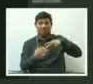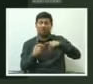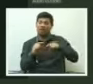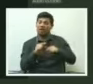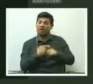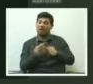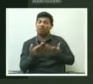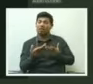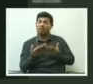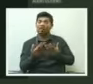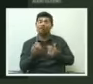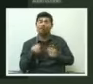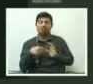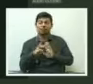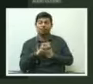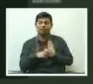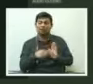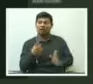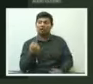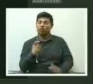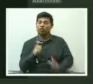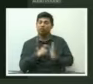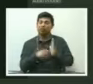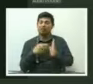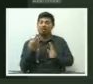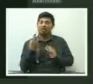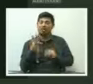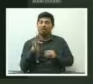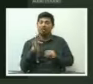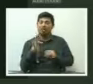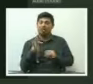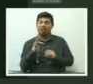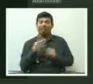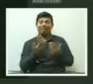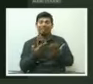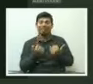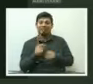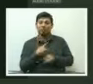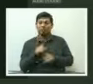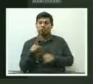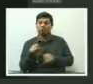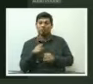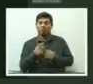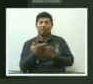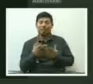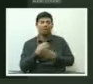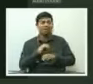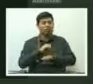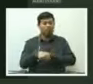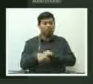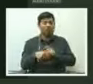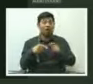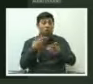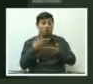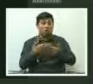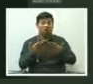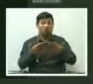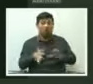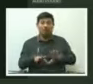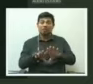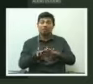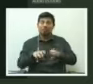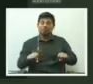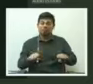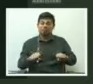realización del proyecto desde el 11 de febrero al 17 de marzo del 2023, se solicita autorizar que el gasto se pueda realizar a contar de la fecha de aprobación de este